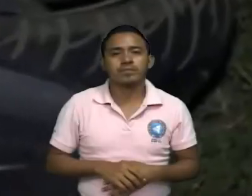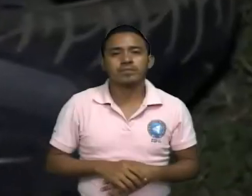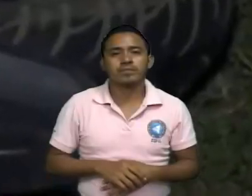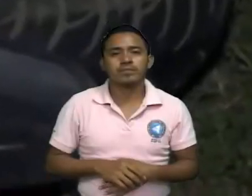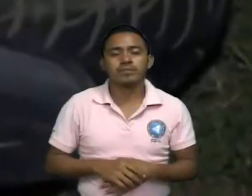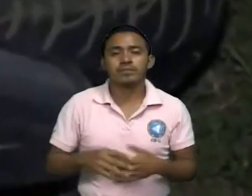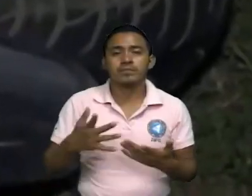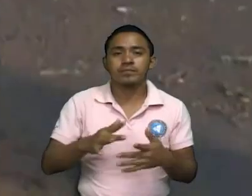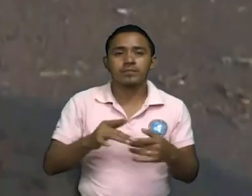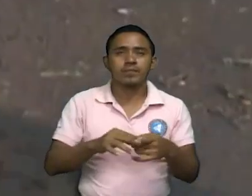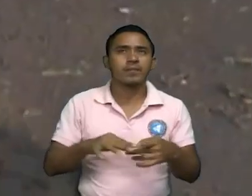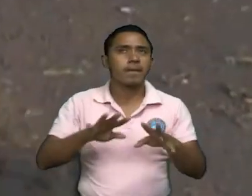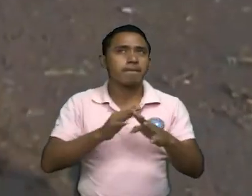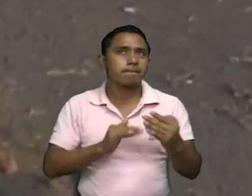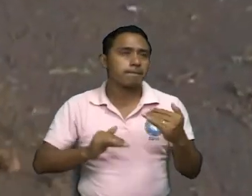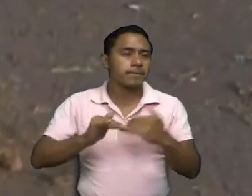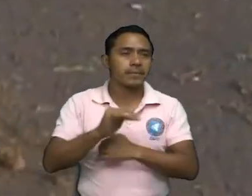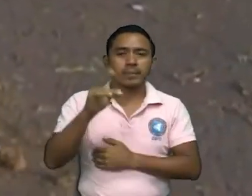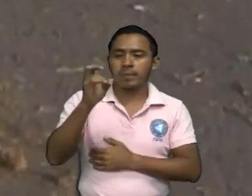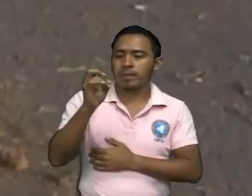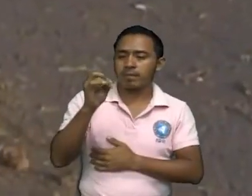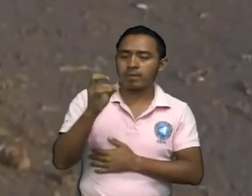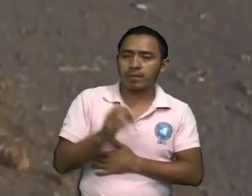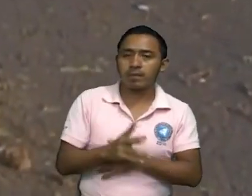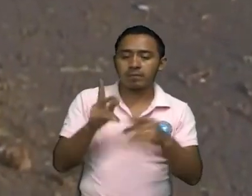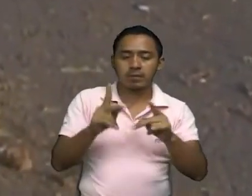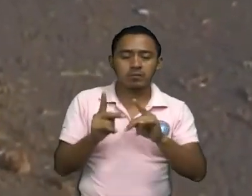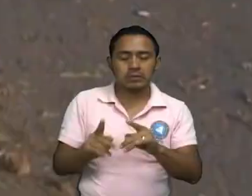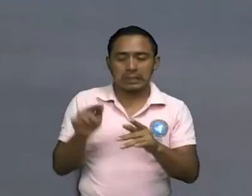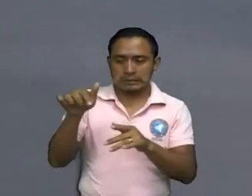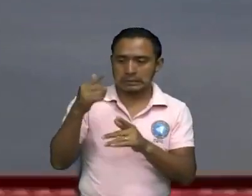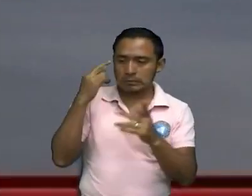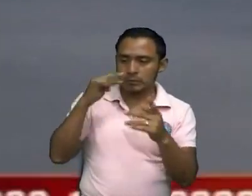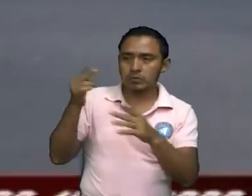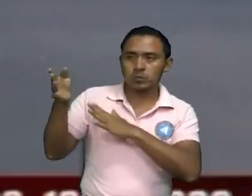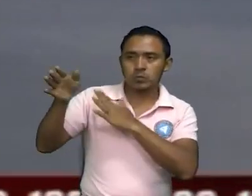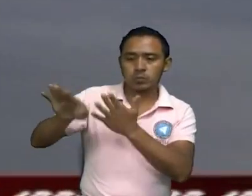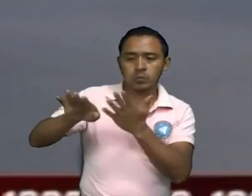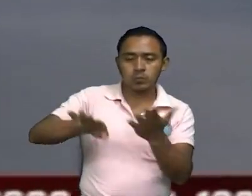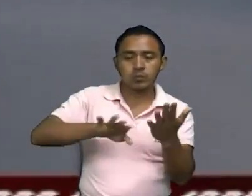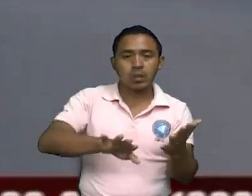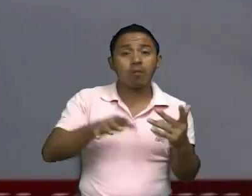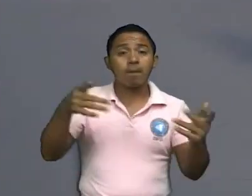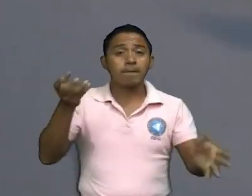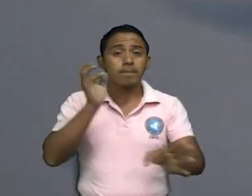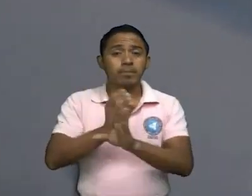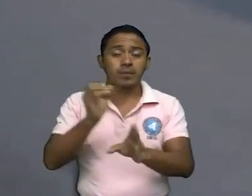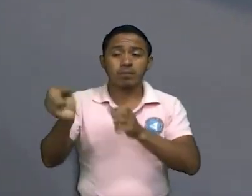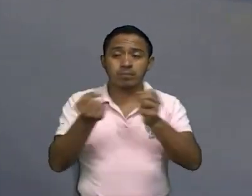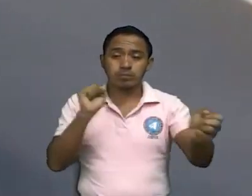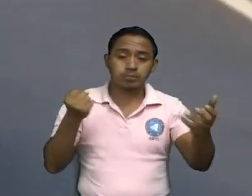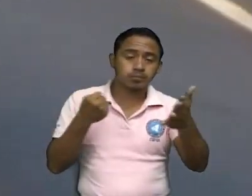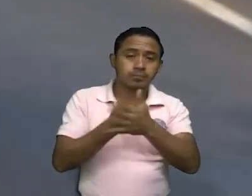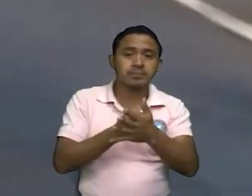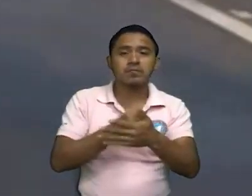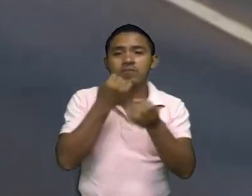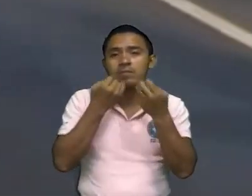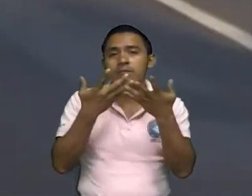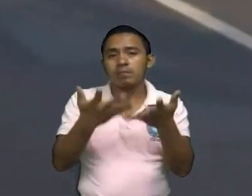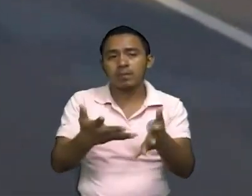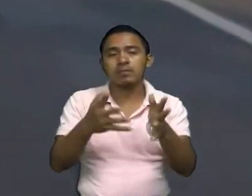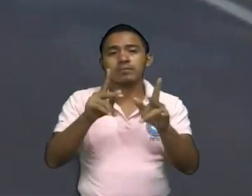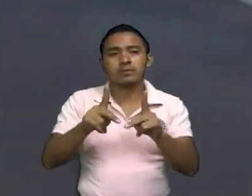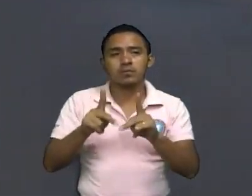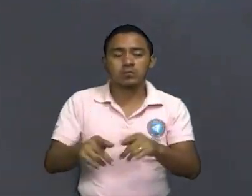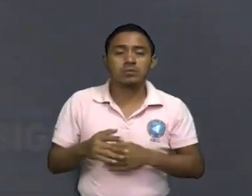El luto embarga a más de 20 familias nicaragüenses, seres queridos que fallecieron producto de accidentes de tránsito. El reporte brindado por